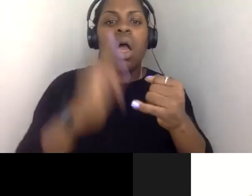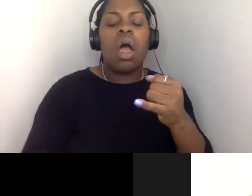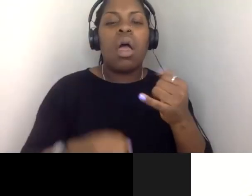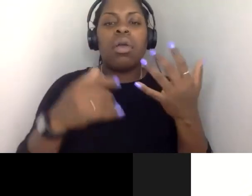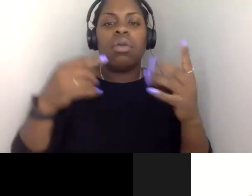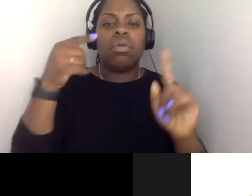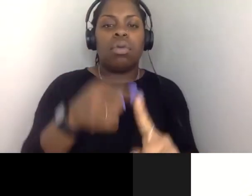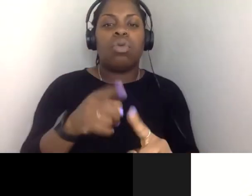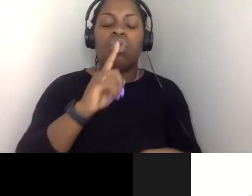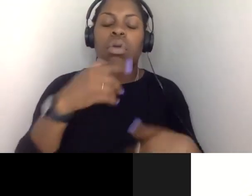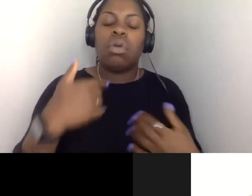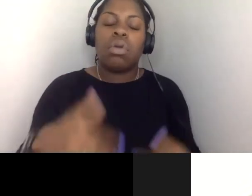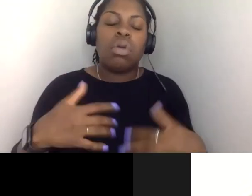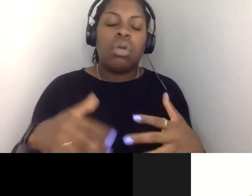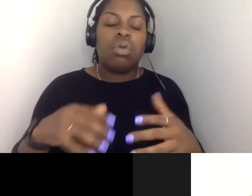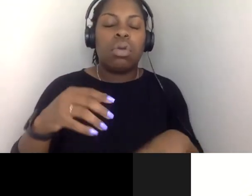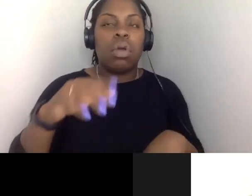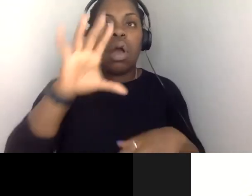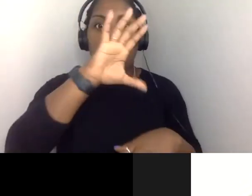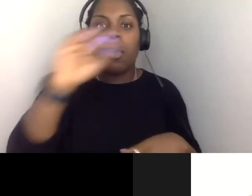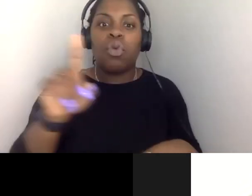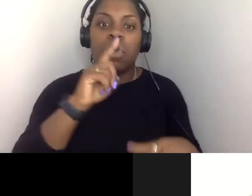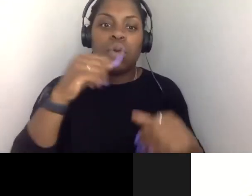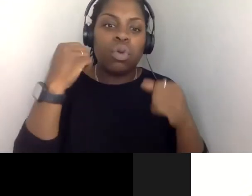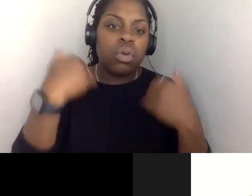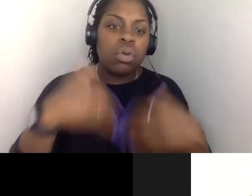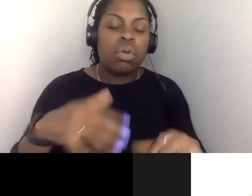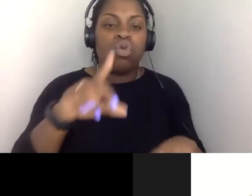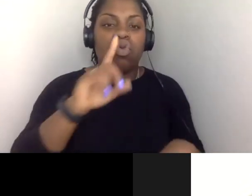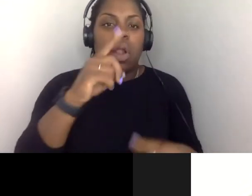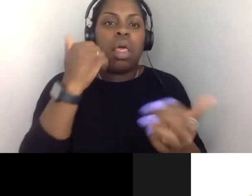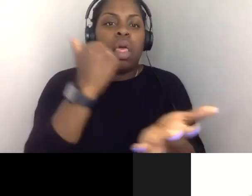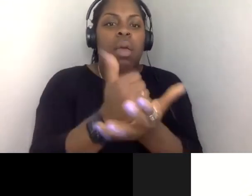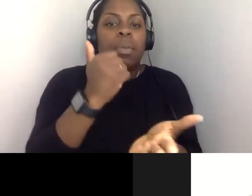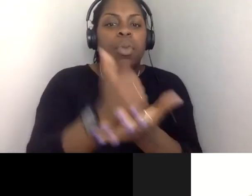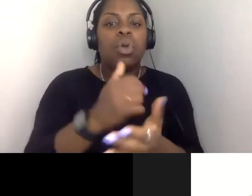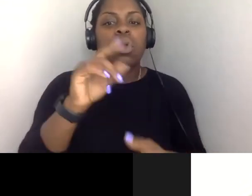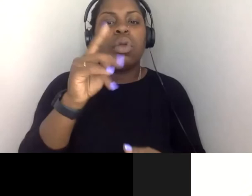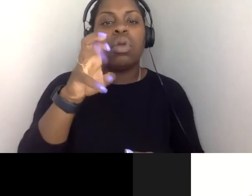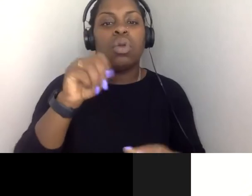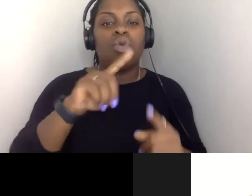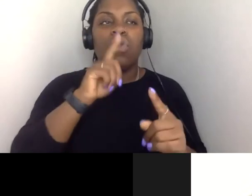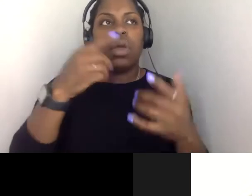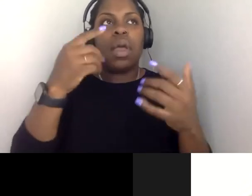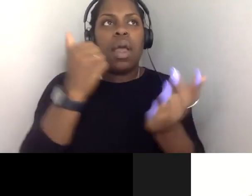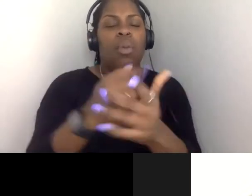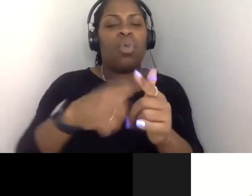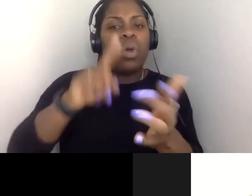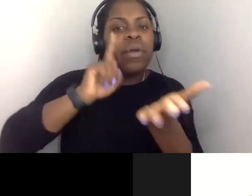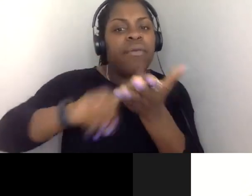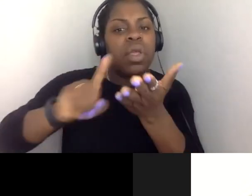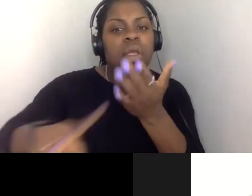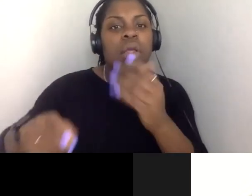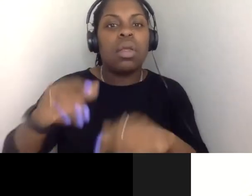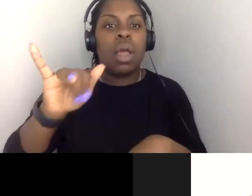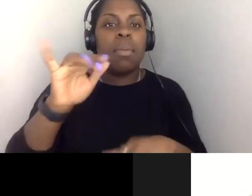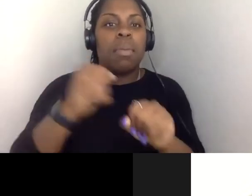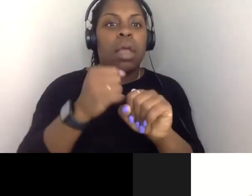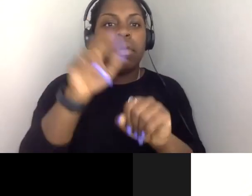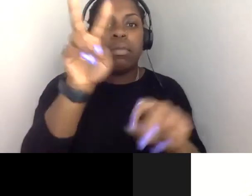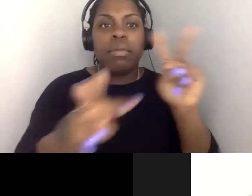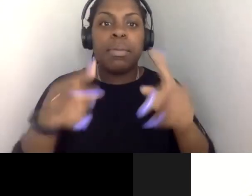que hago para poder elevarlo. Y también saber que las compañías, es bueno saber quiénes son. Como organización, nosotros tenemos algo que se